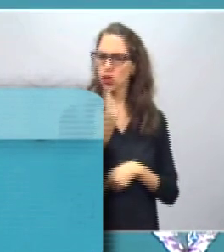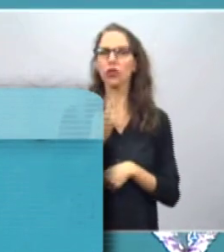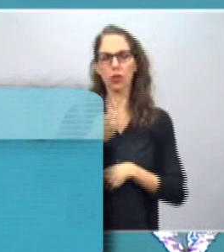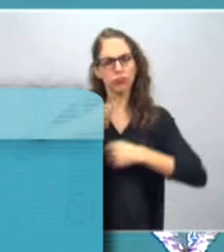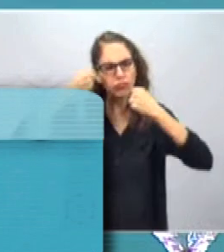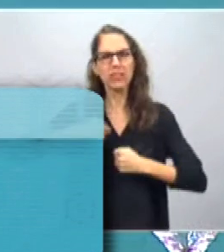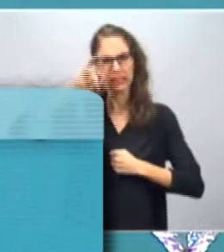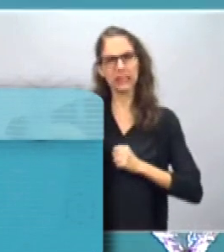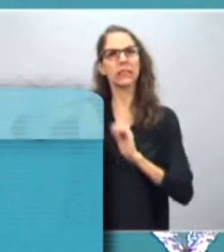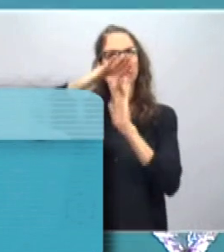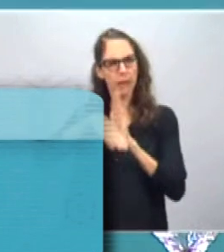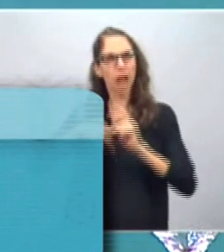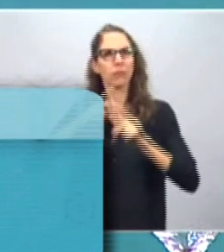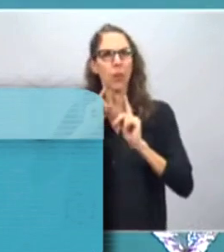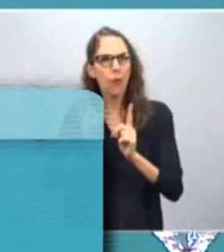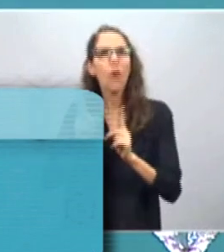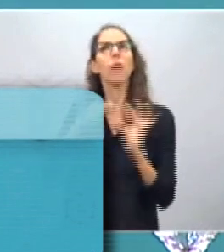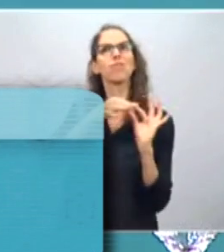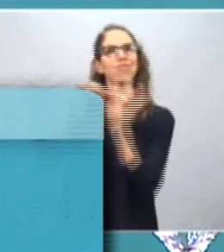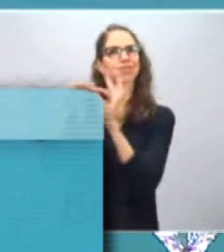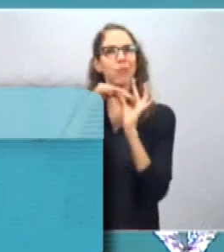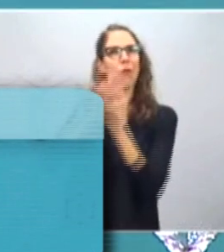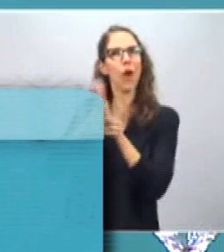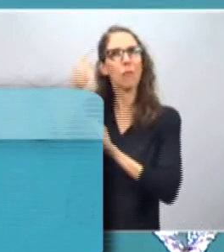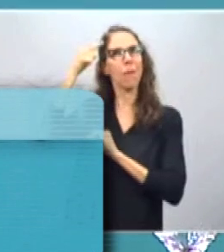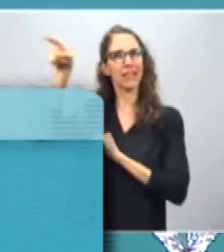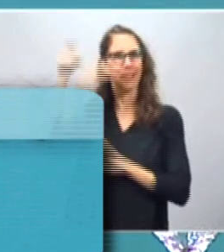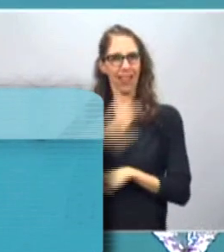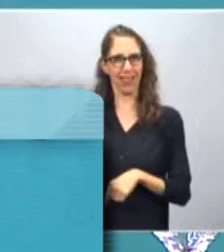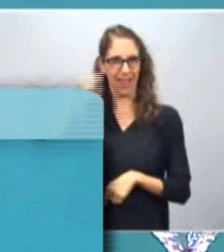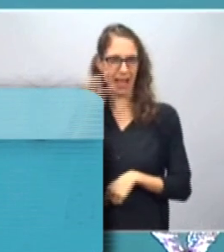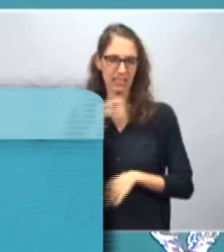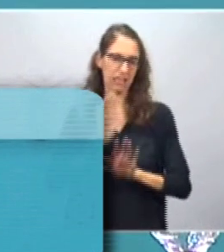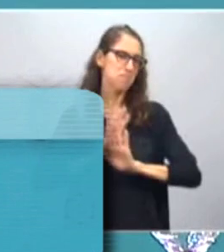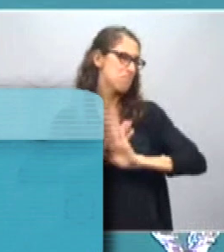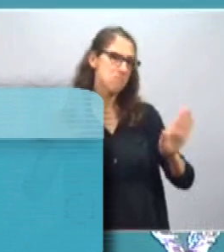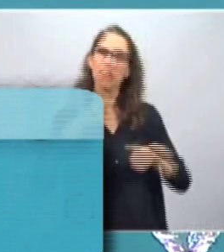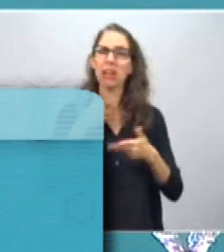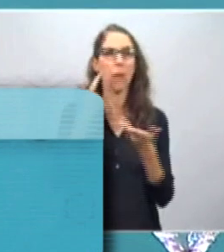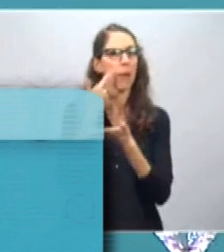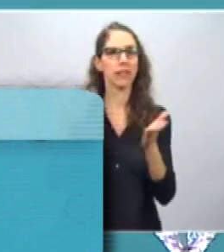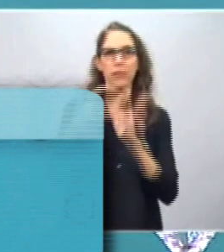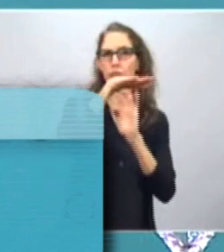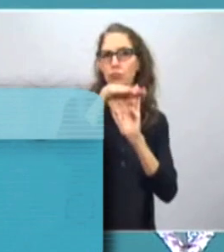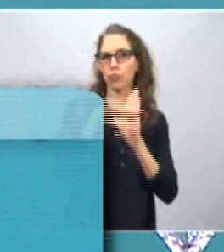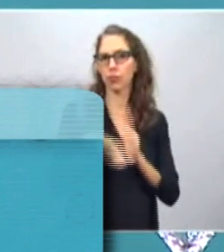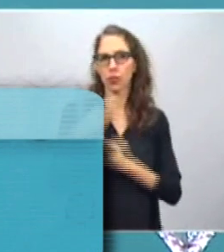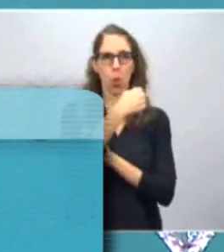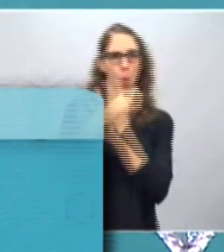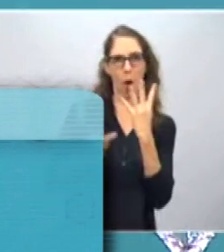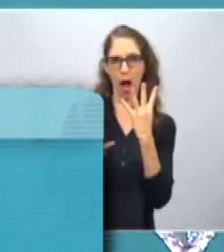esa continuidad esta guía de nuestro gobernador Axel Kicillof. Así que simplemente presentar con eso